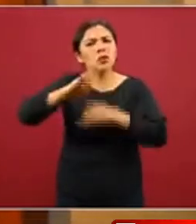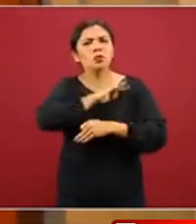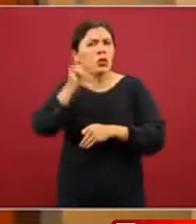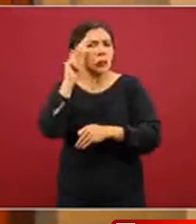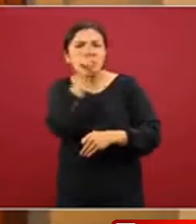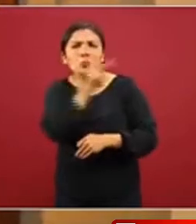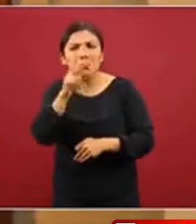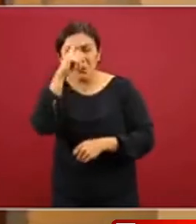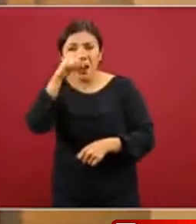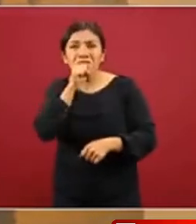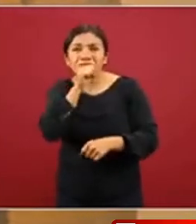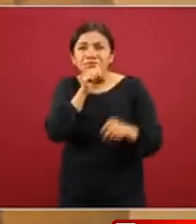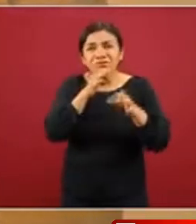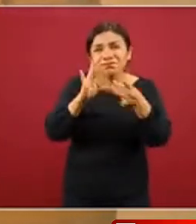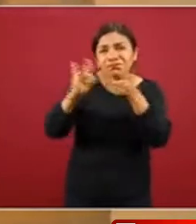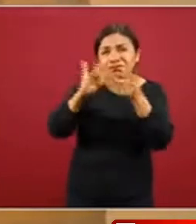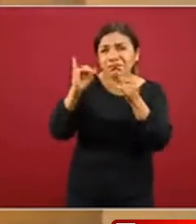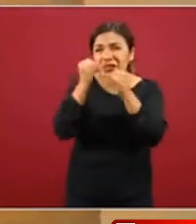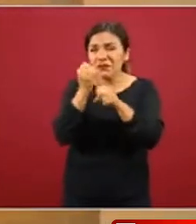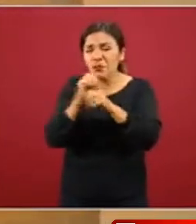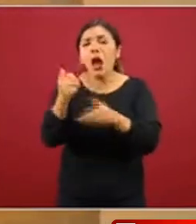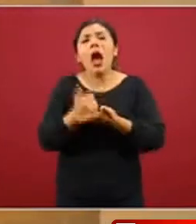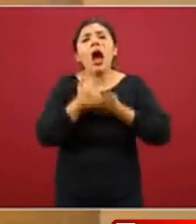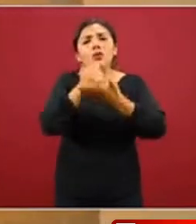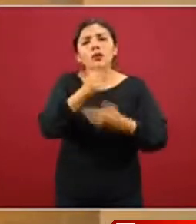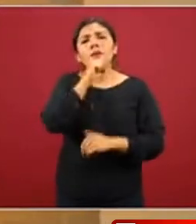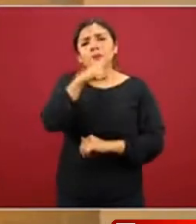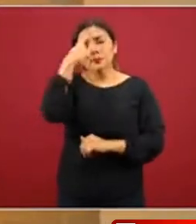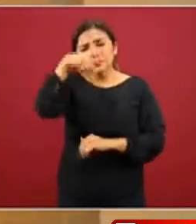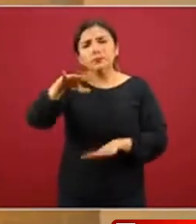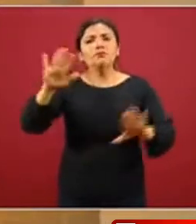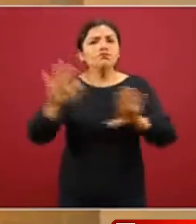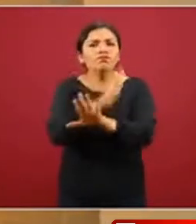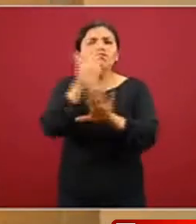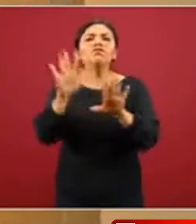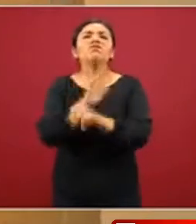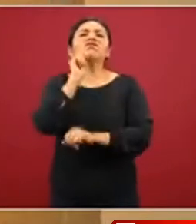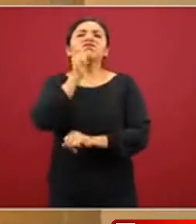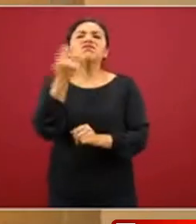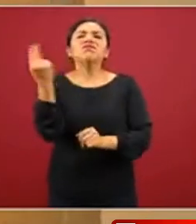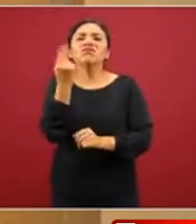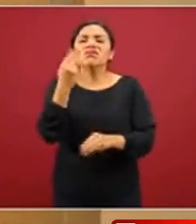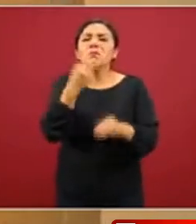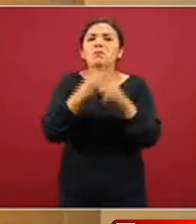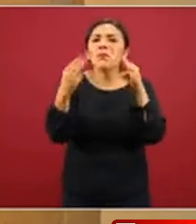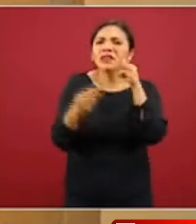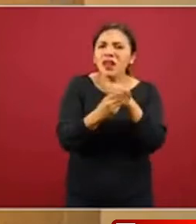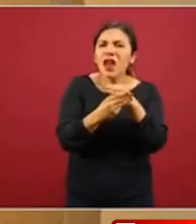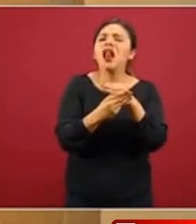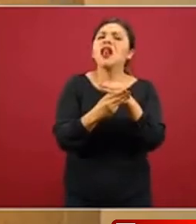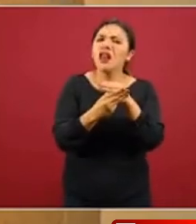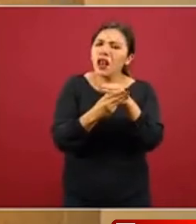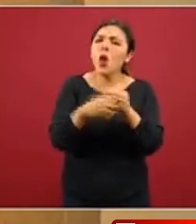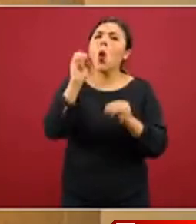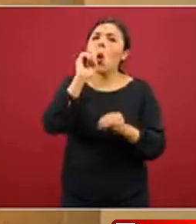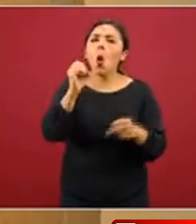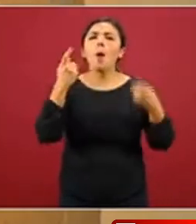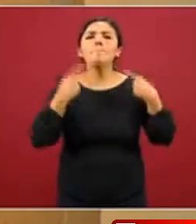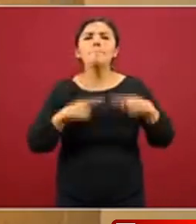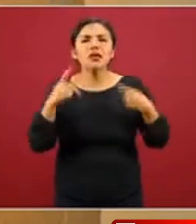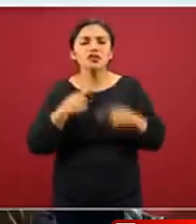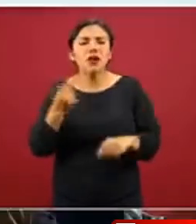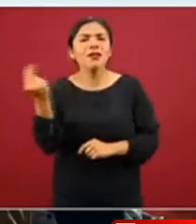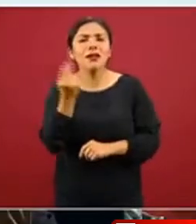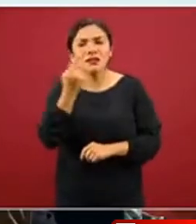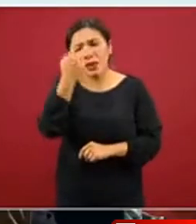eventos. Nos ayuda a actualizar los inventarios de recursos, no solo materiales, sino de personal que